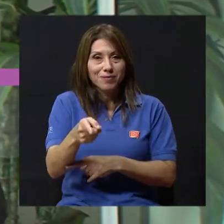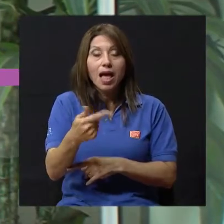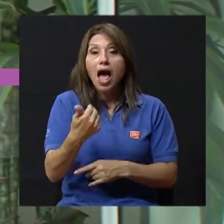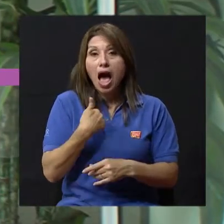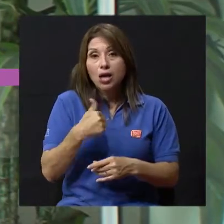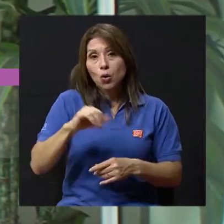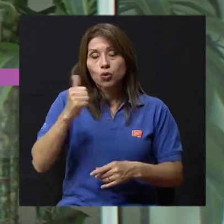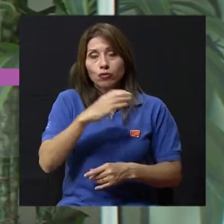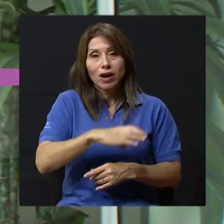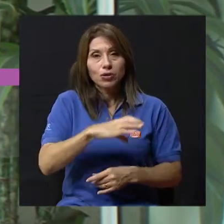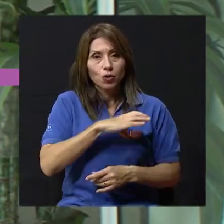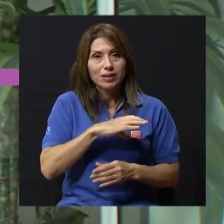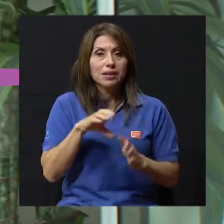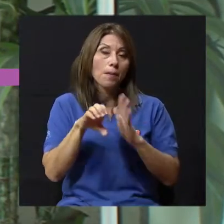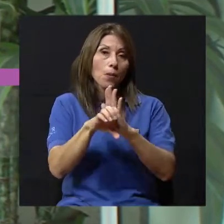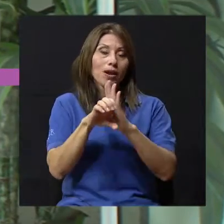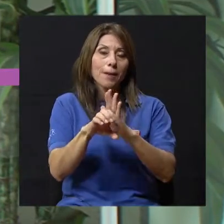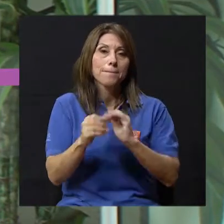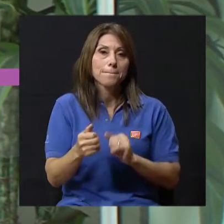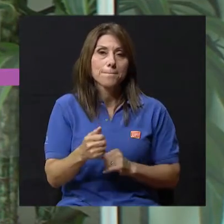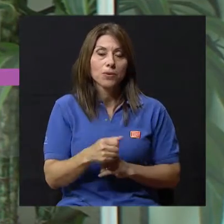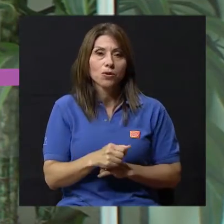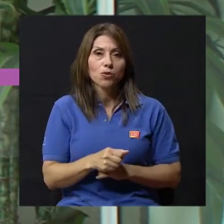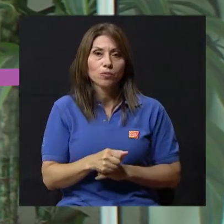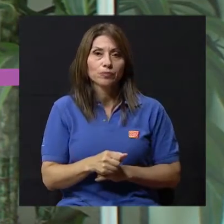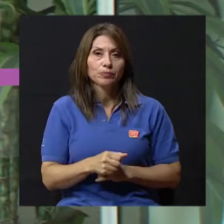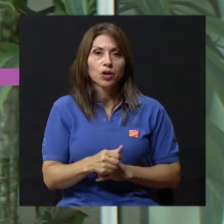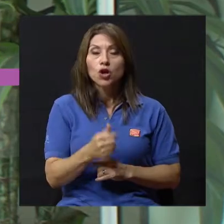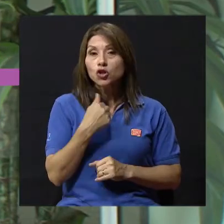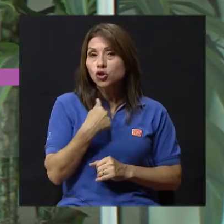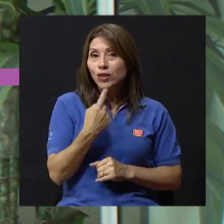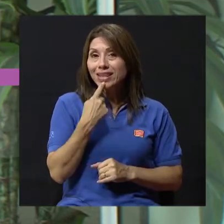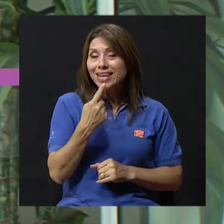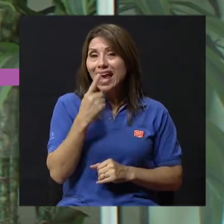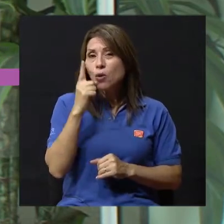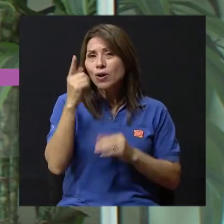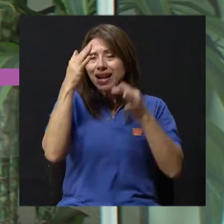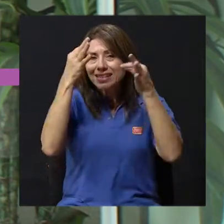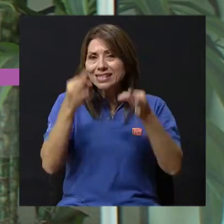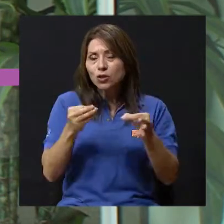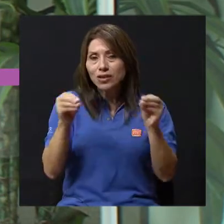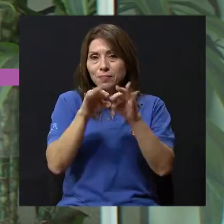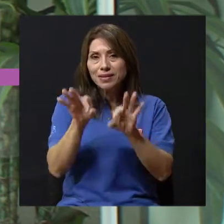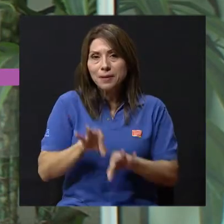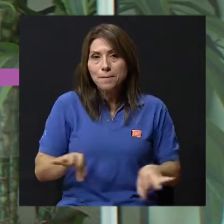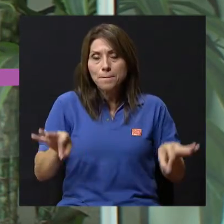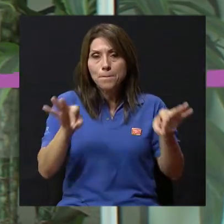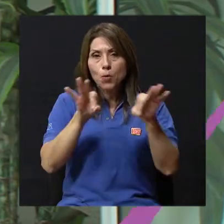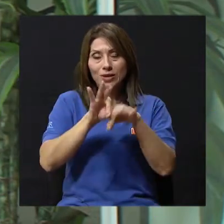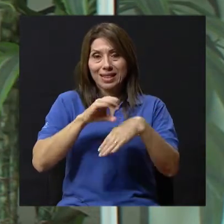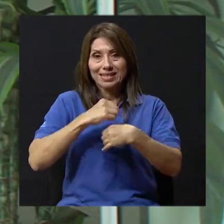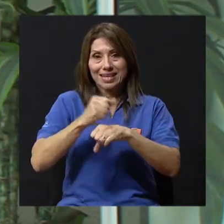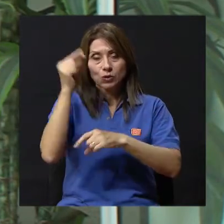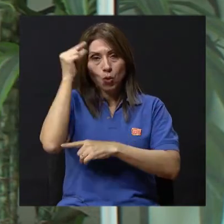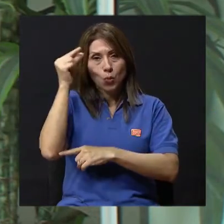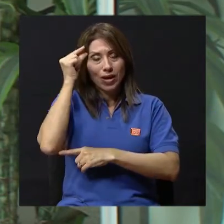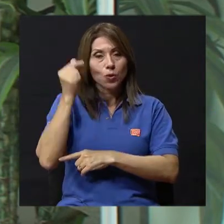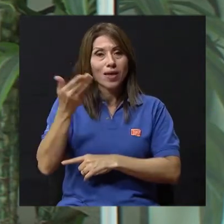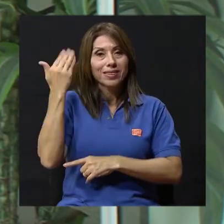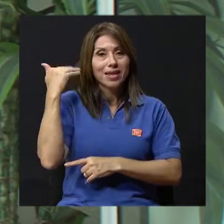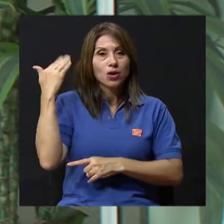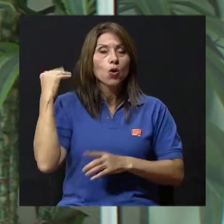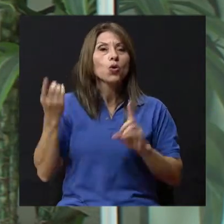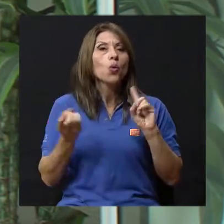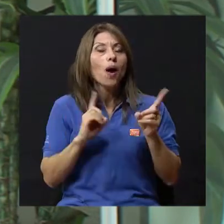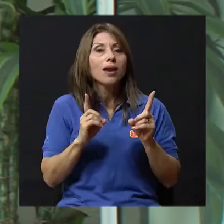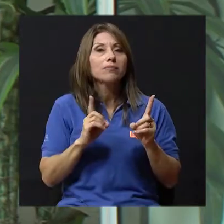Y así hay otros factores. Por ejemplo, yo diría que una de las decisiones más importantes que hicieron el gobierno anterior fue